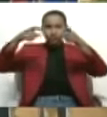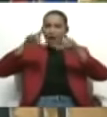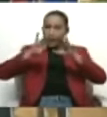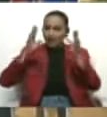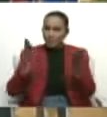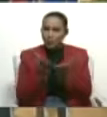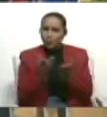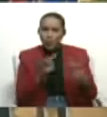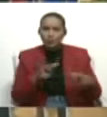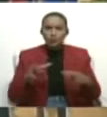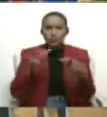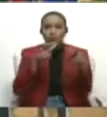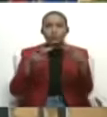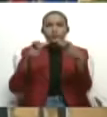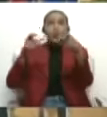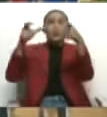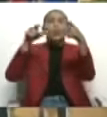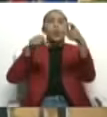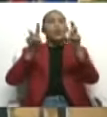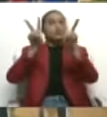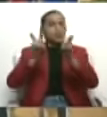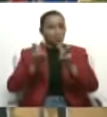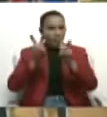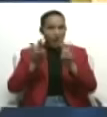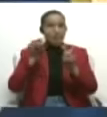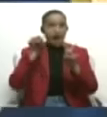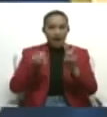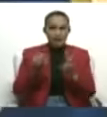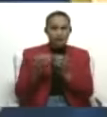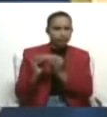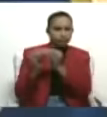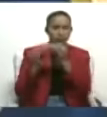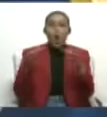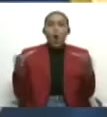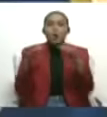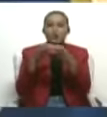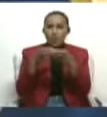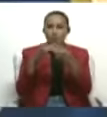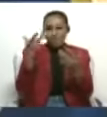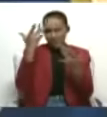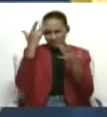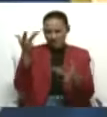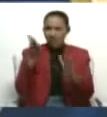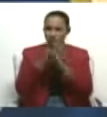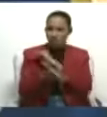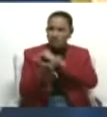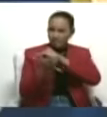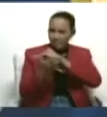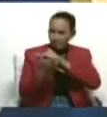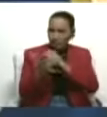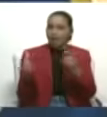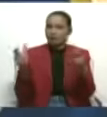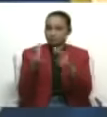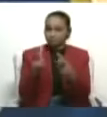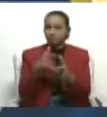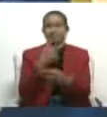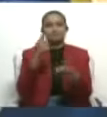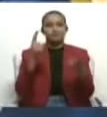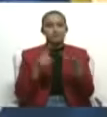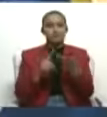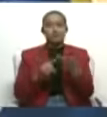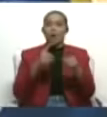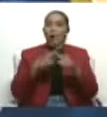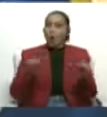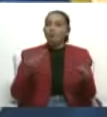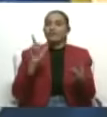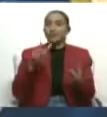que va a tener en Venezuela una base de operaciones. En fin, hemos revisado el tema de transporte marítimo, aéreo, ya